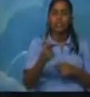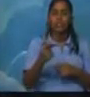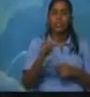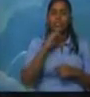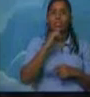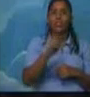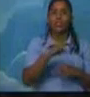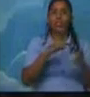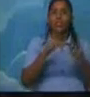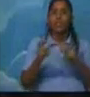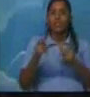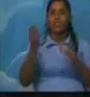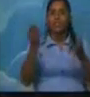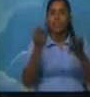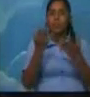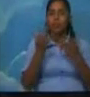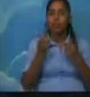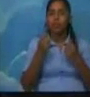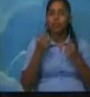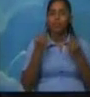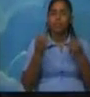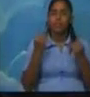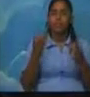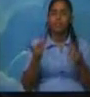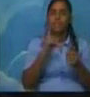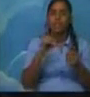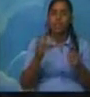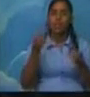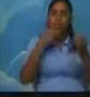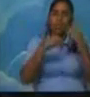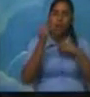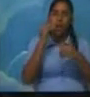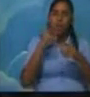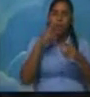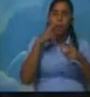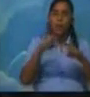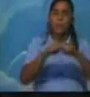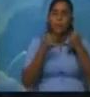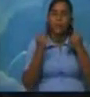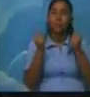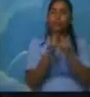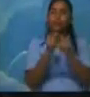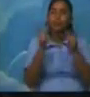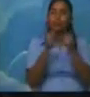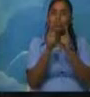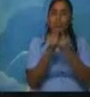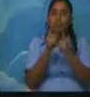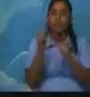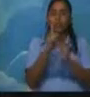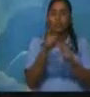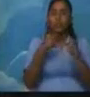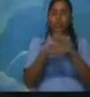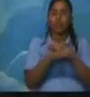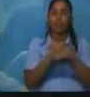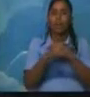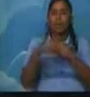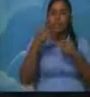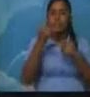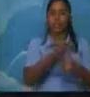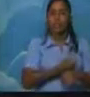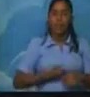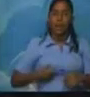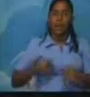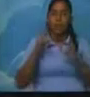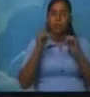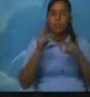tierra que produce bastante que no iban a comer el pan con escasez quiere decir que no iban a pasar hambre ni